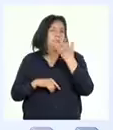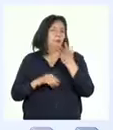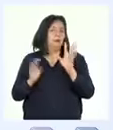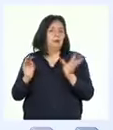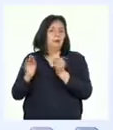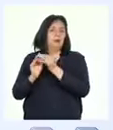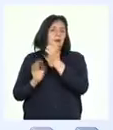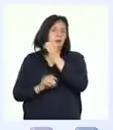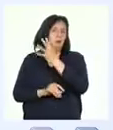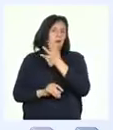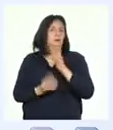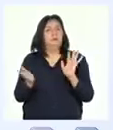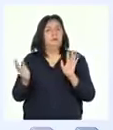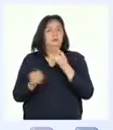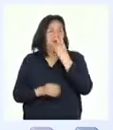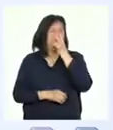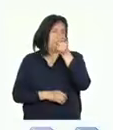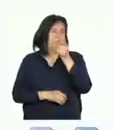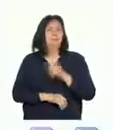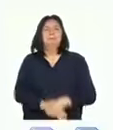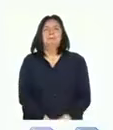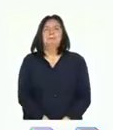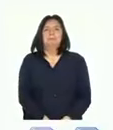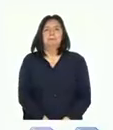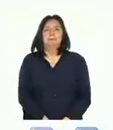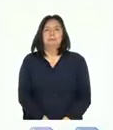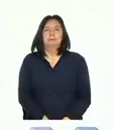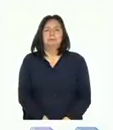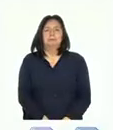agrego 1/4 más. Es decir, se vería así.